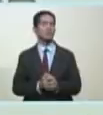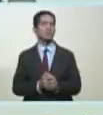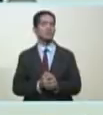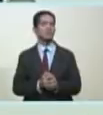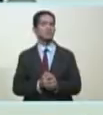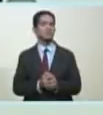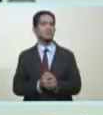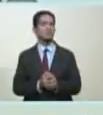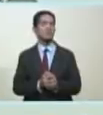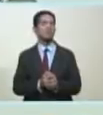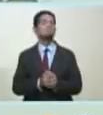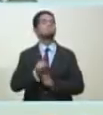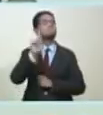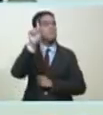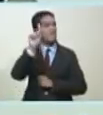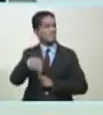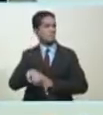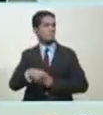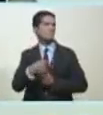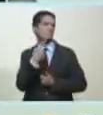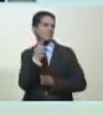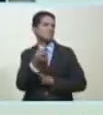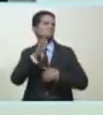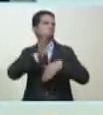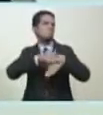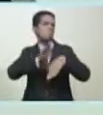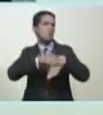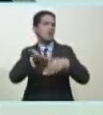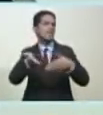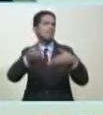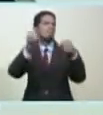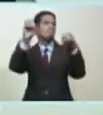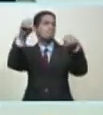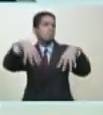para también desertar del camino democrático.